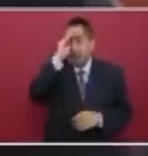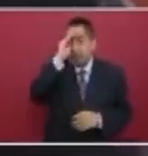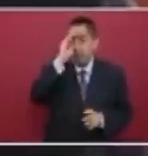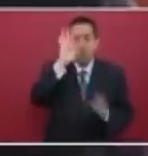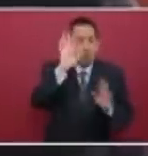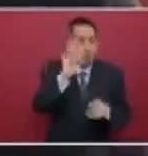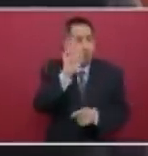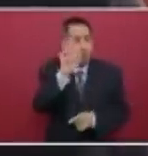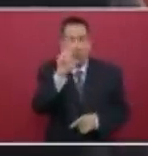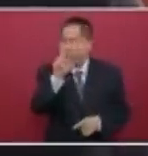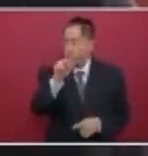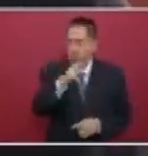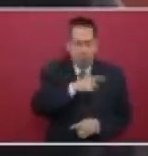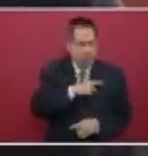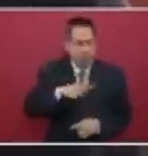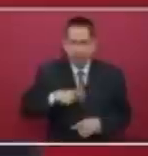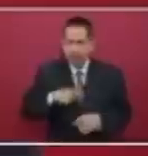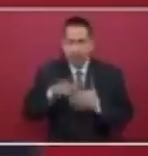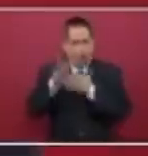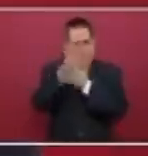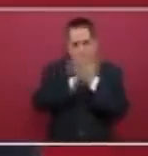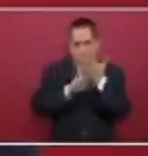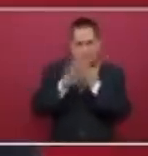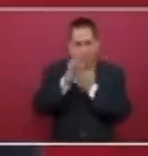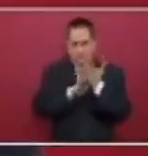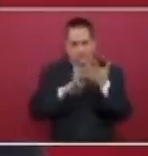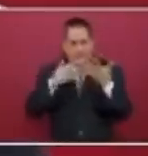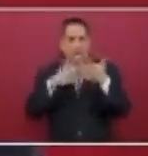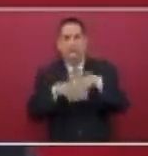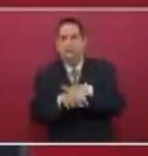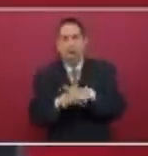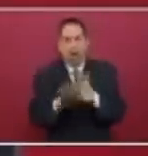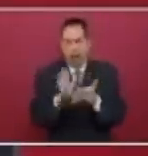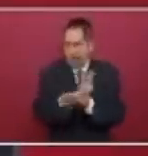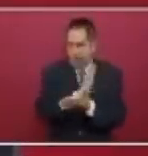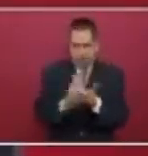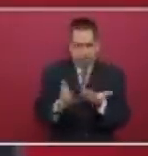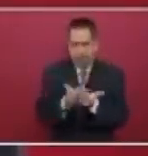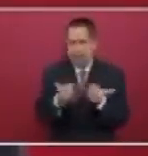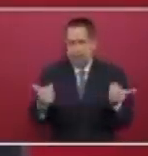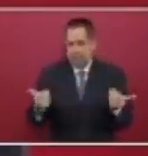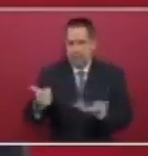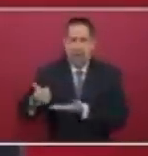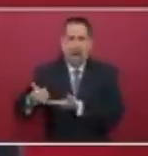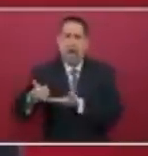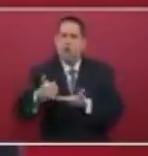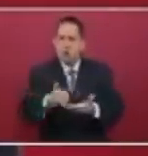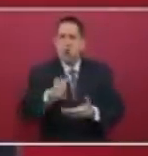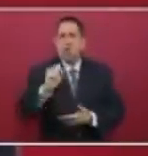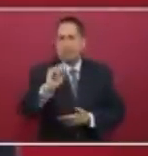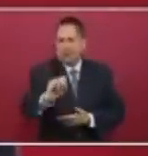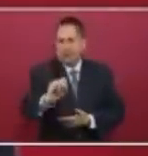debe de mezclarse de la ayuda humanitaria con